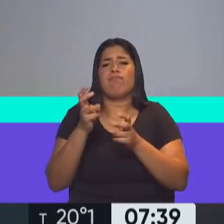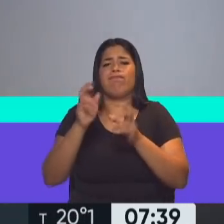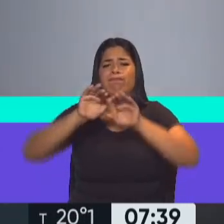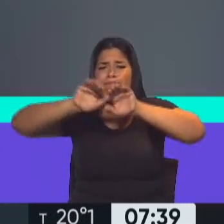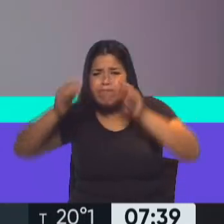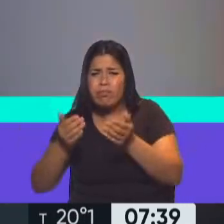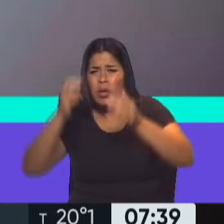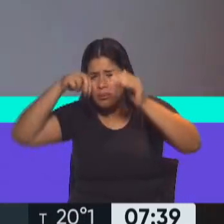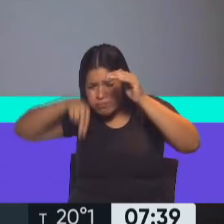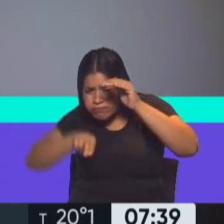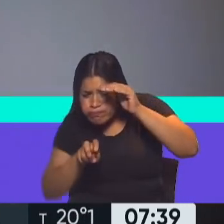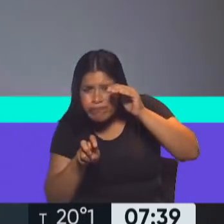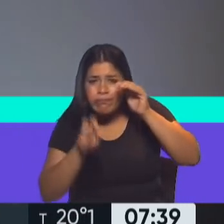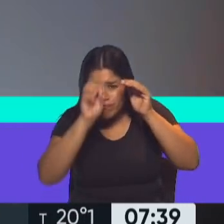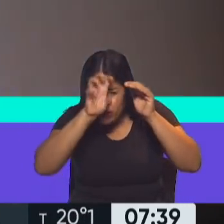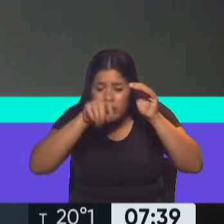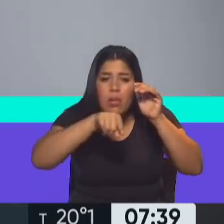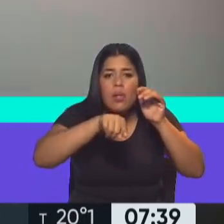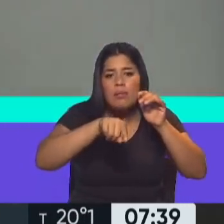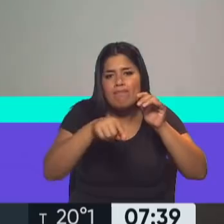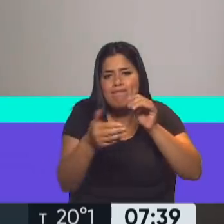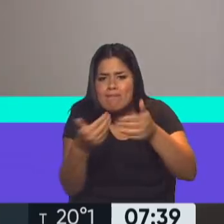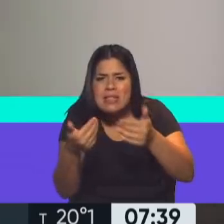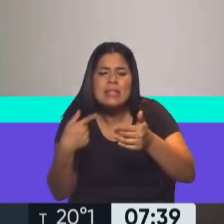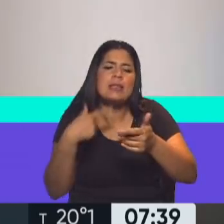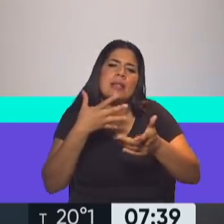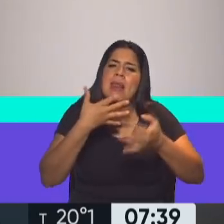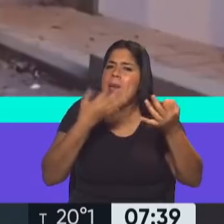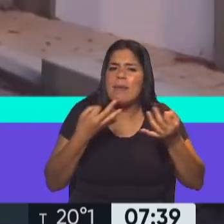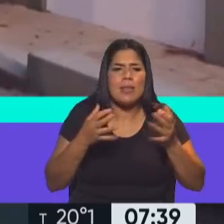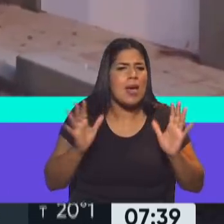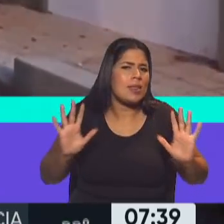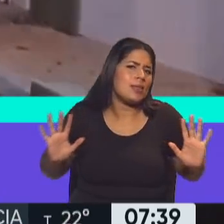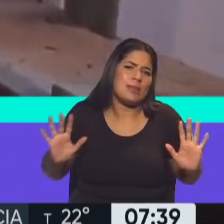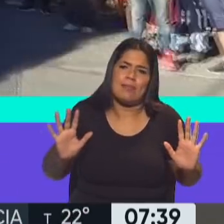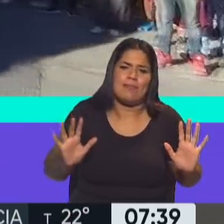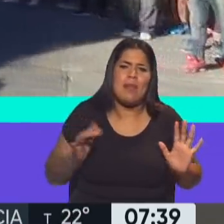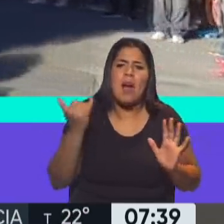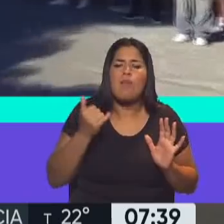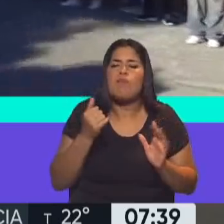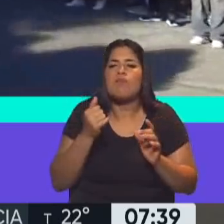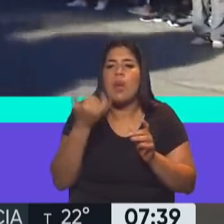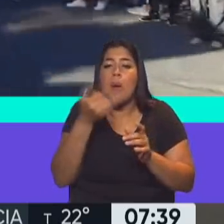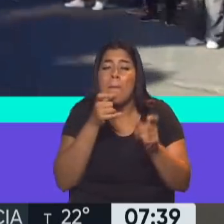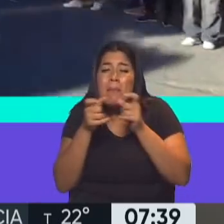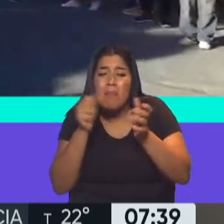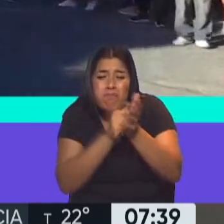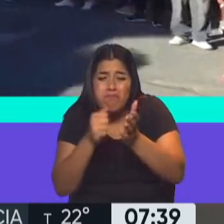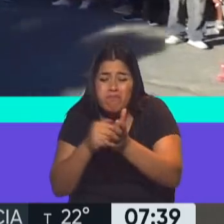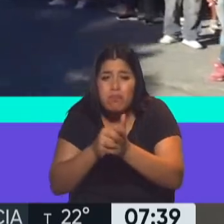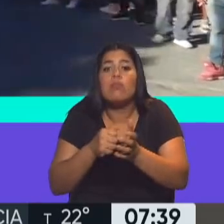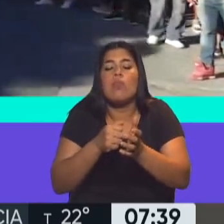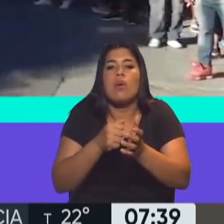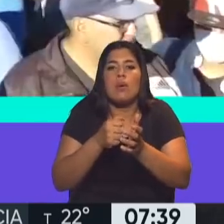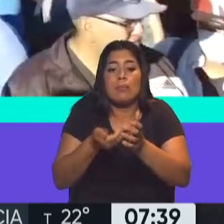unos minerales que están muy poquito concentrados en la roca y que la única manera que puede hacerlo es volando los territorios, utilizando una